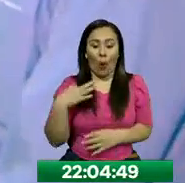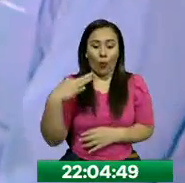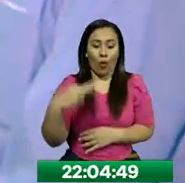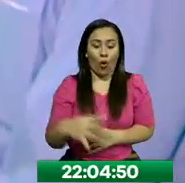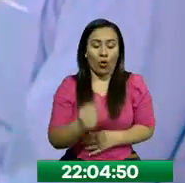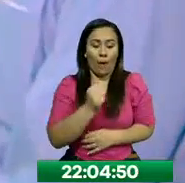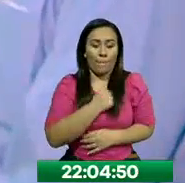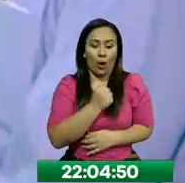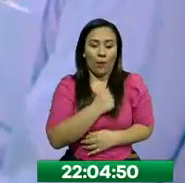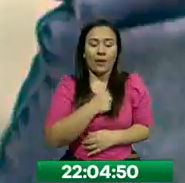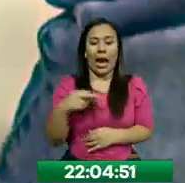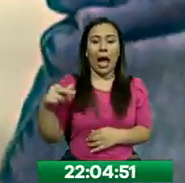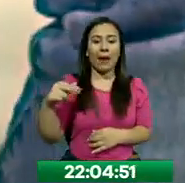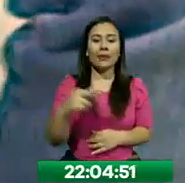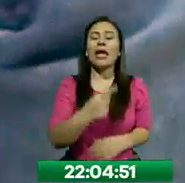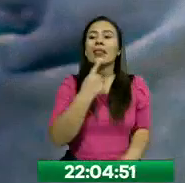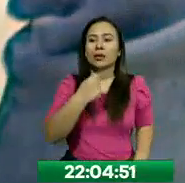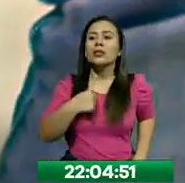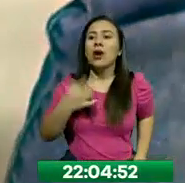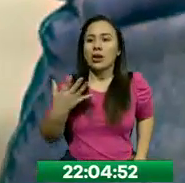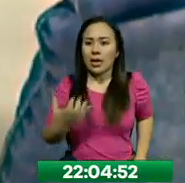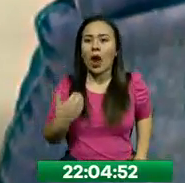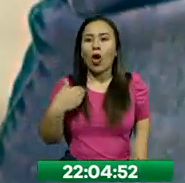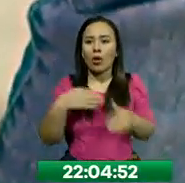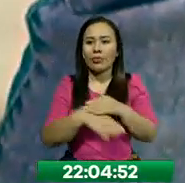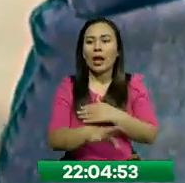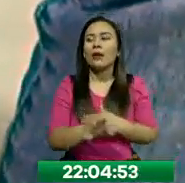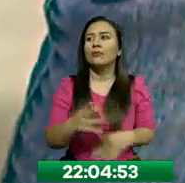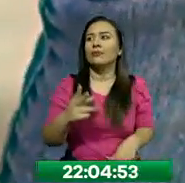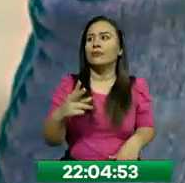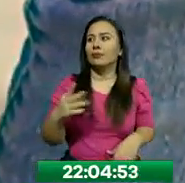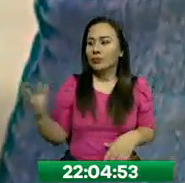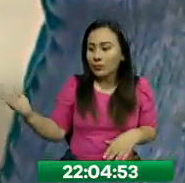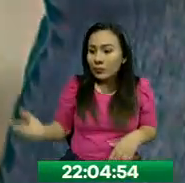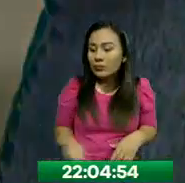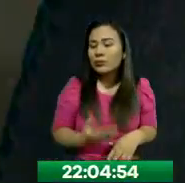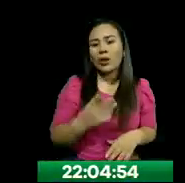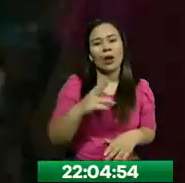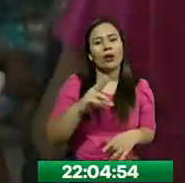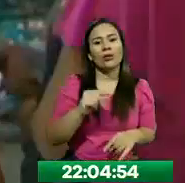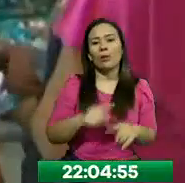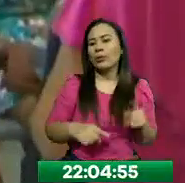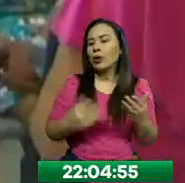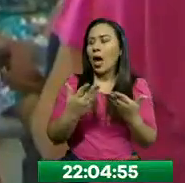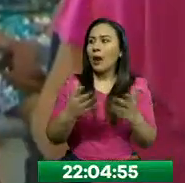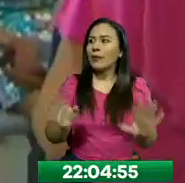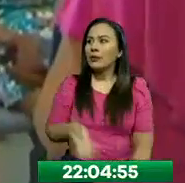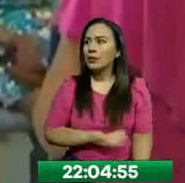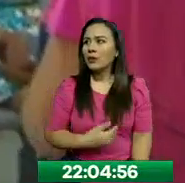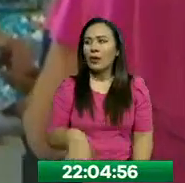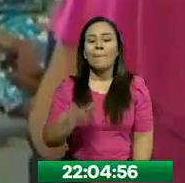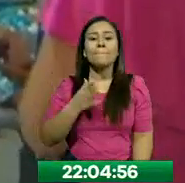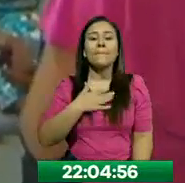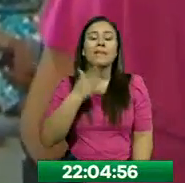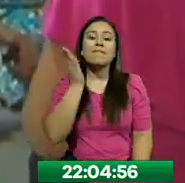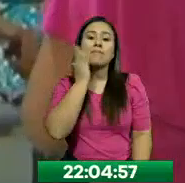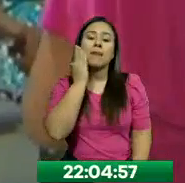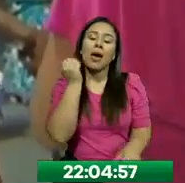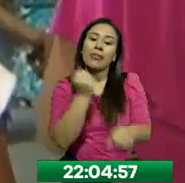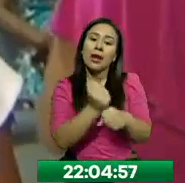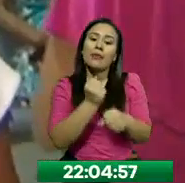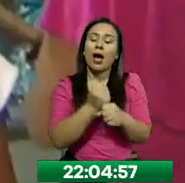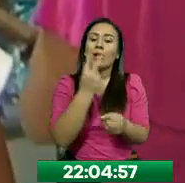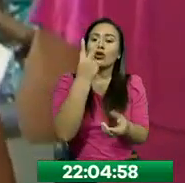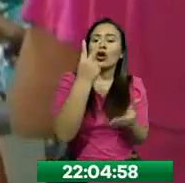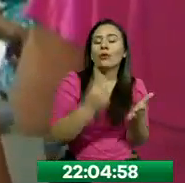tenía que entrar caminando y bueno yo me quería internar si no le abre la puerta y lo dejaban ir y manejó una persona que trabaja dos veces a la